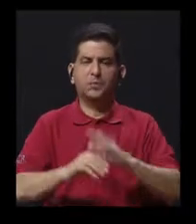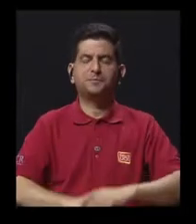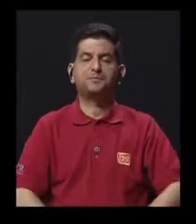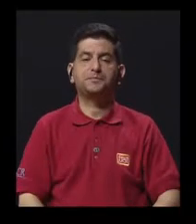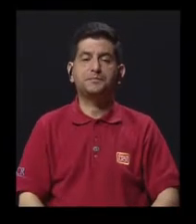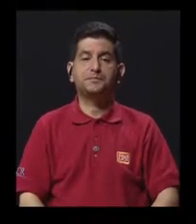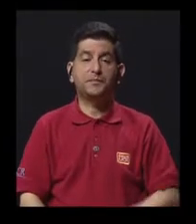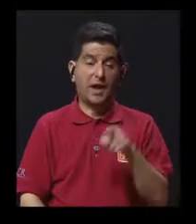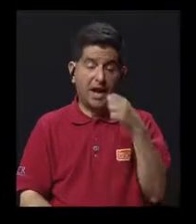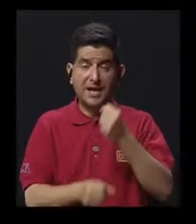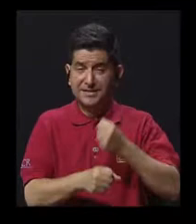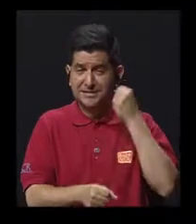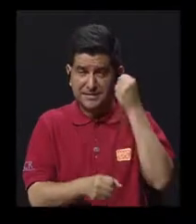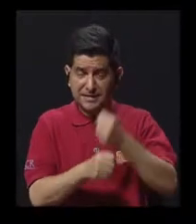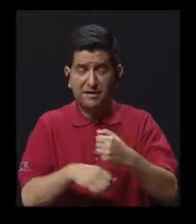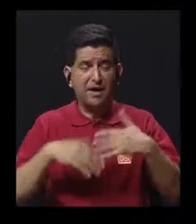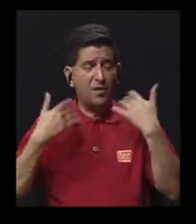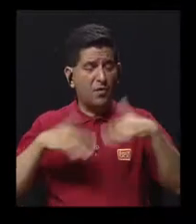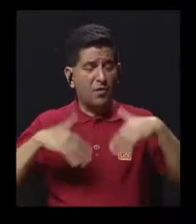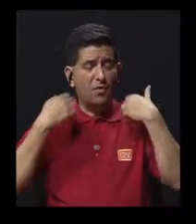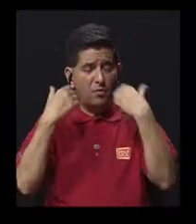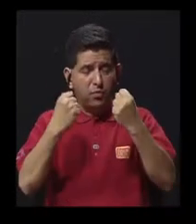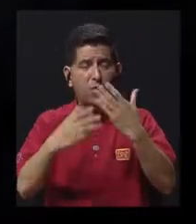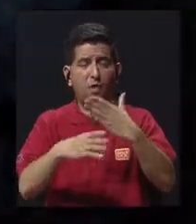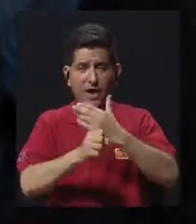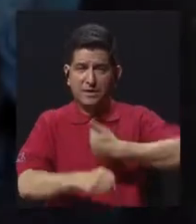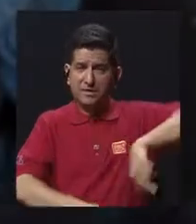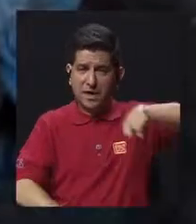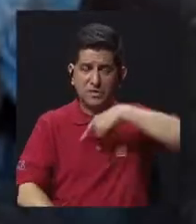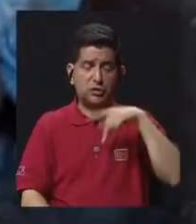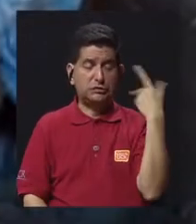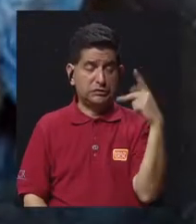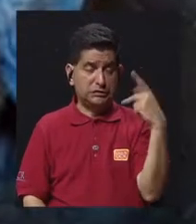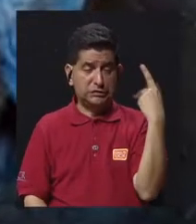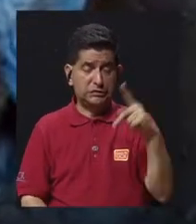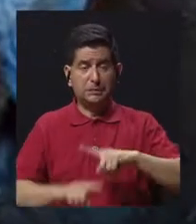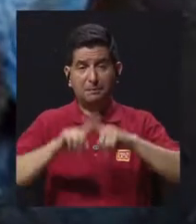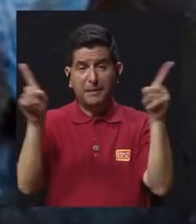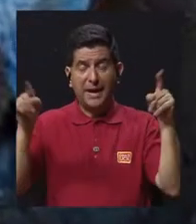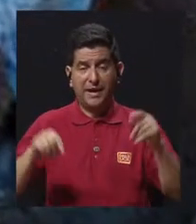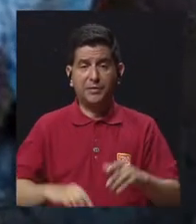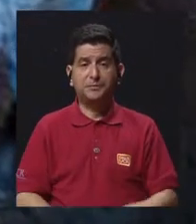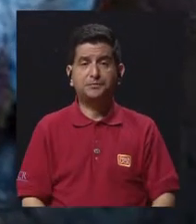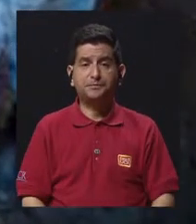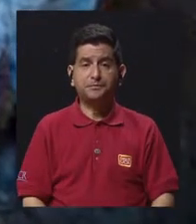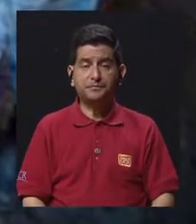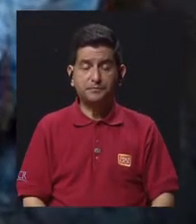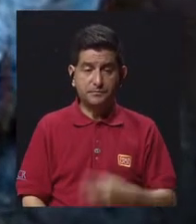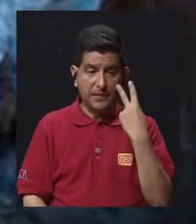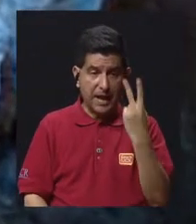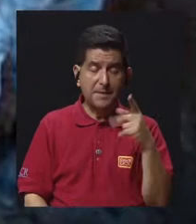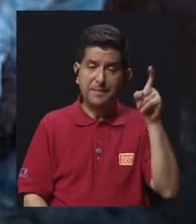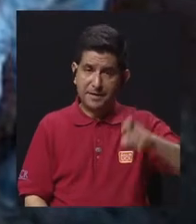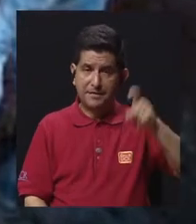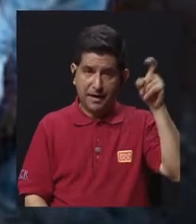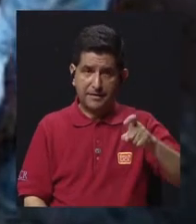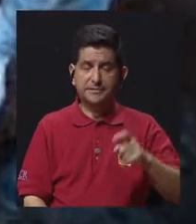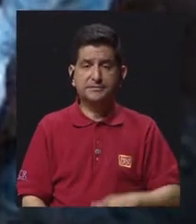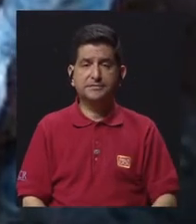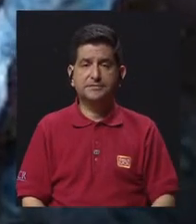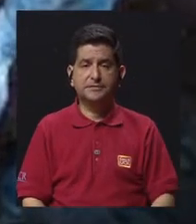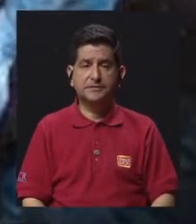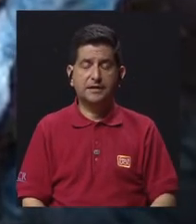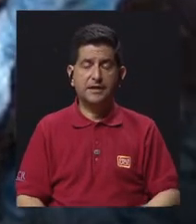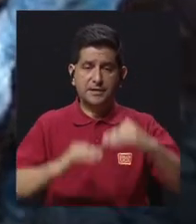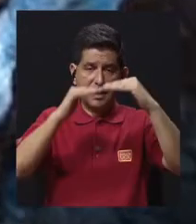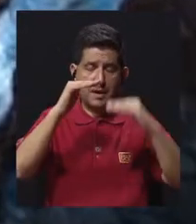Es una labor muy, muy fuerte que hacemos, muy peligrosa, pero que viéndose la necesidad en el